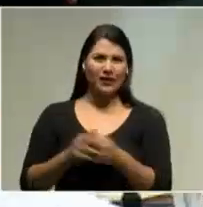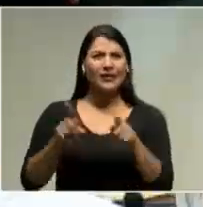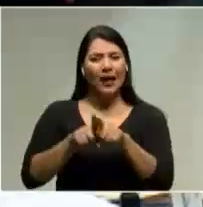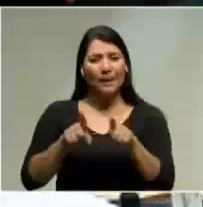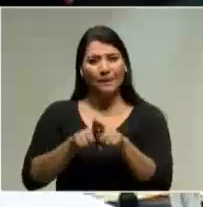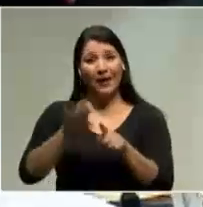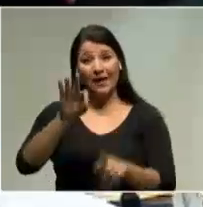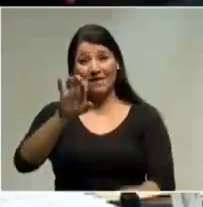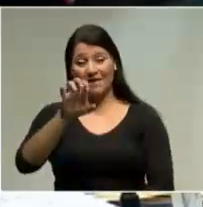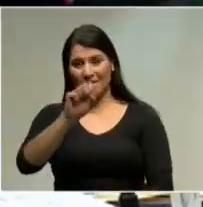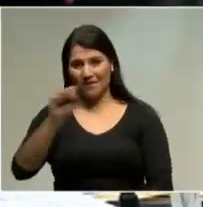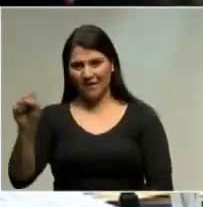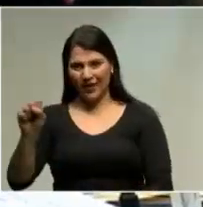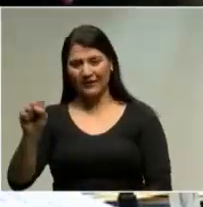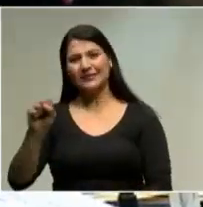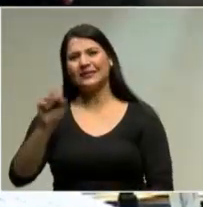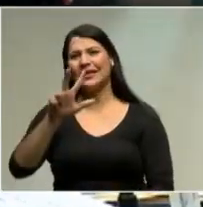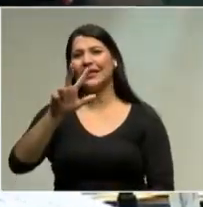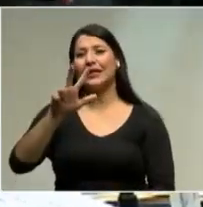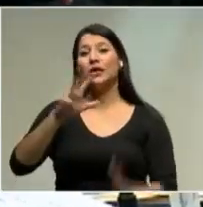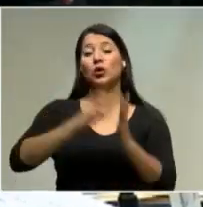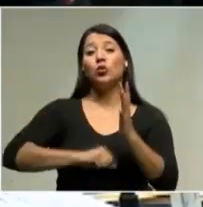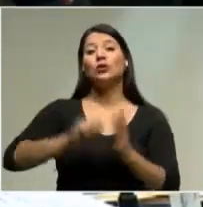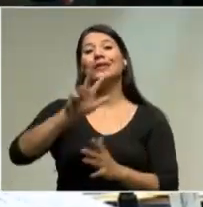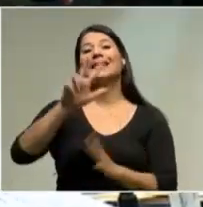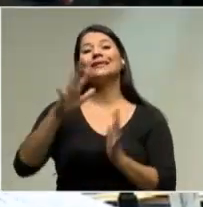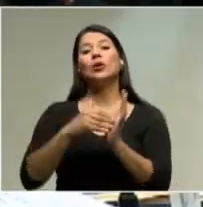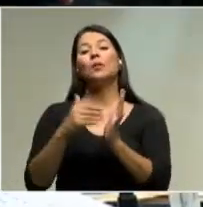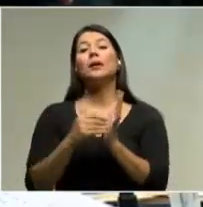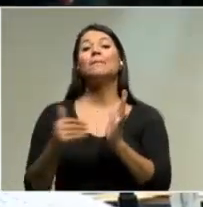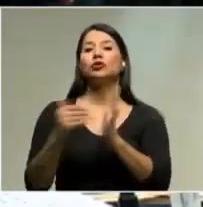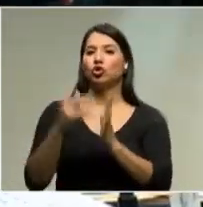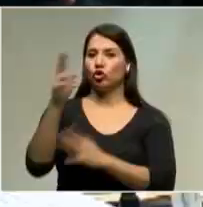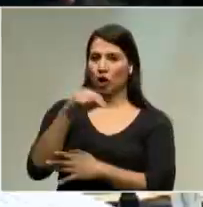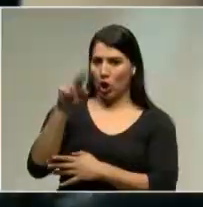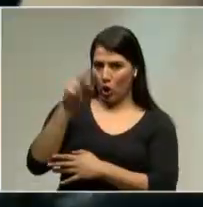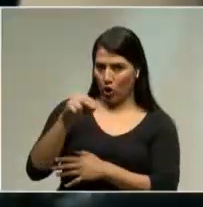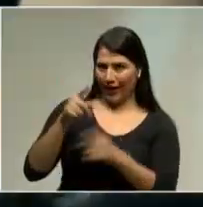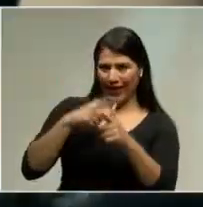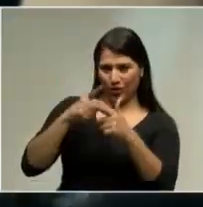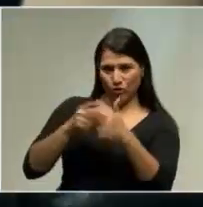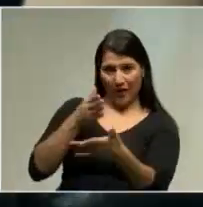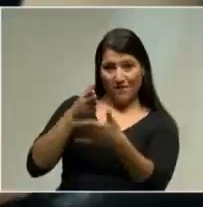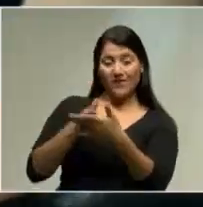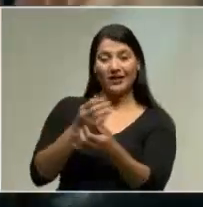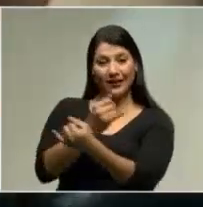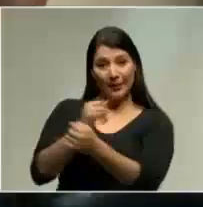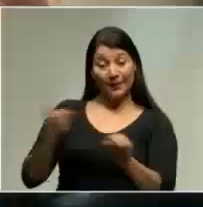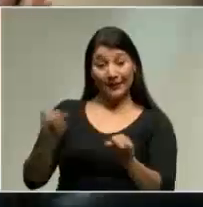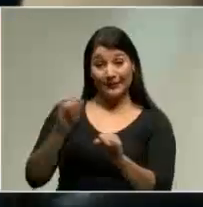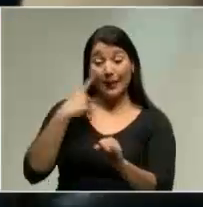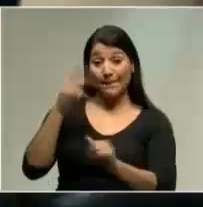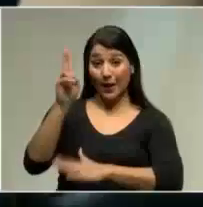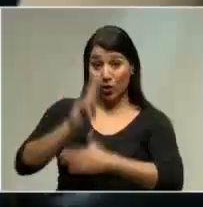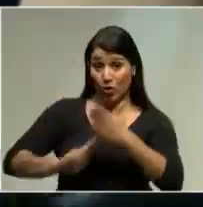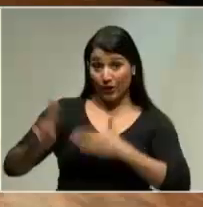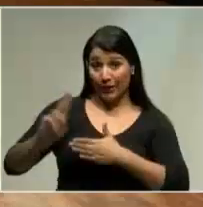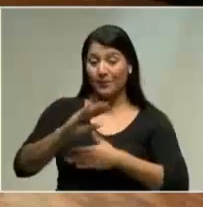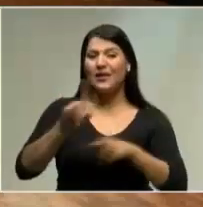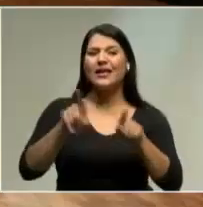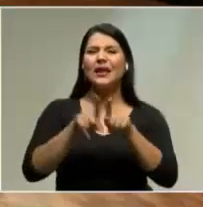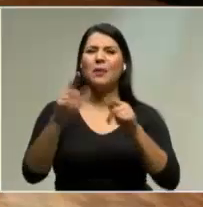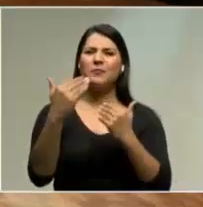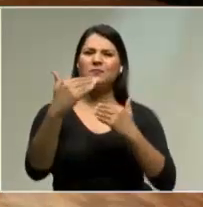35.000 millones de colones para destinarlos como gasto de capital, lo que violenta la autonomía universitaria. Además, el límite a las